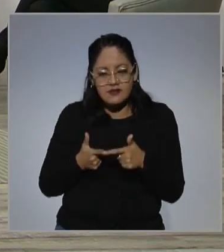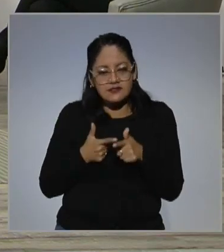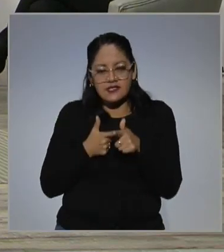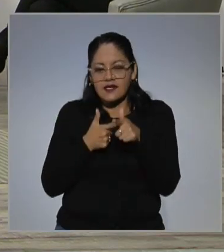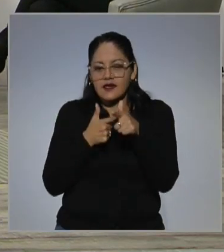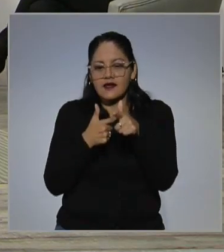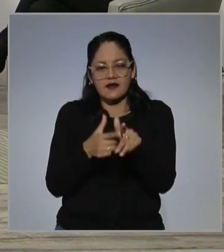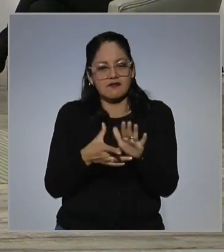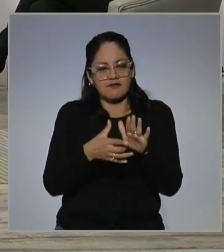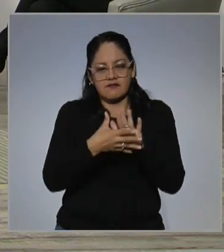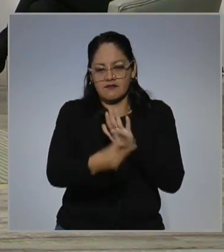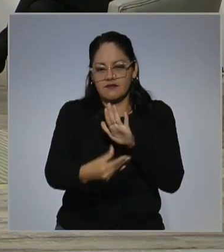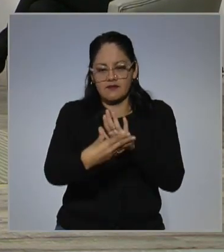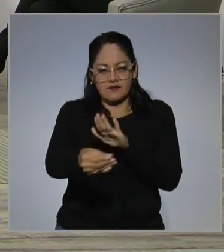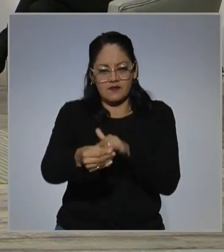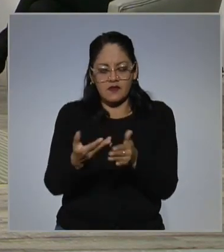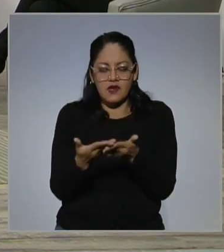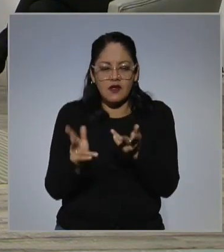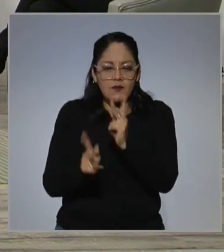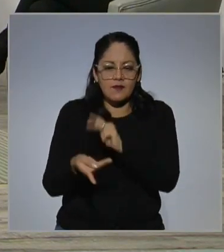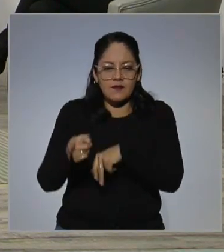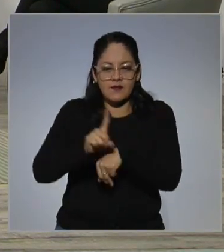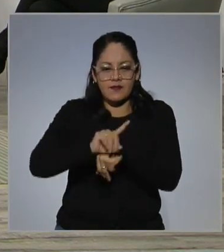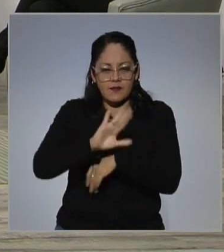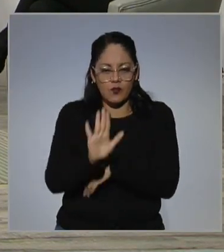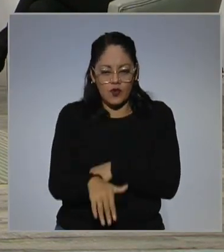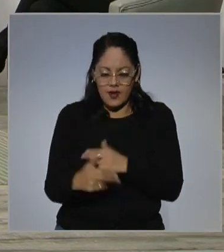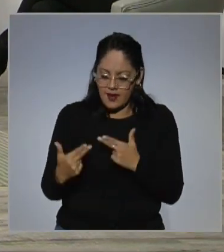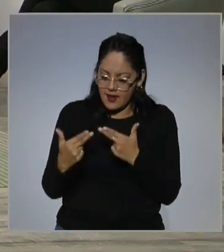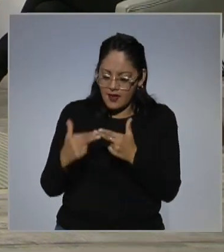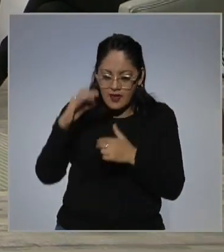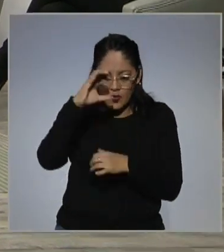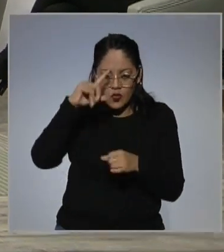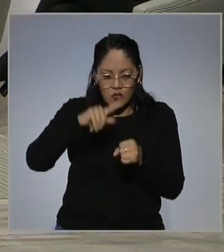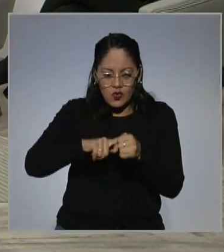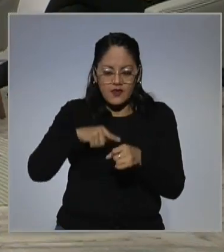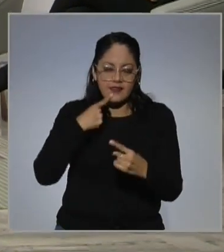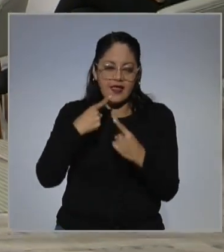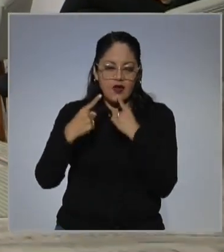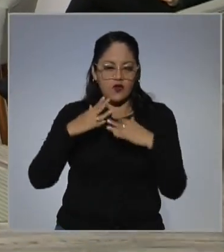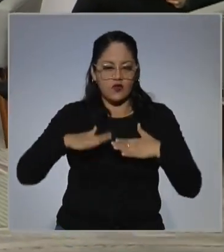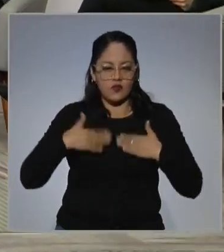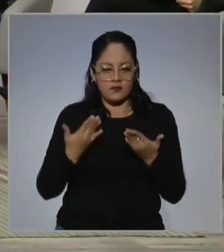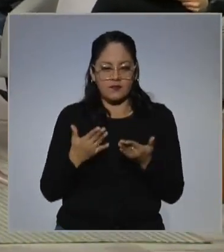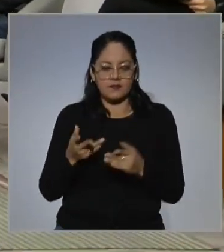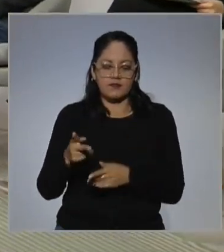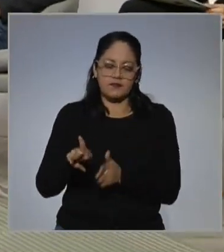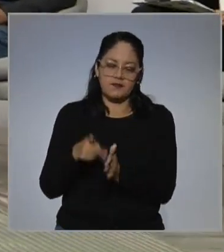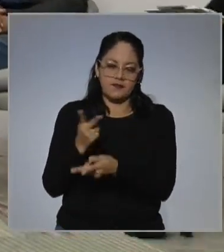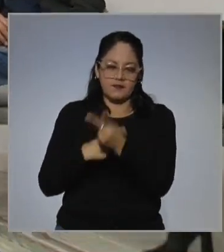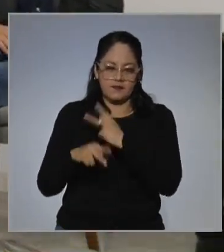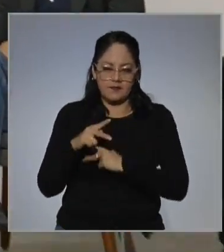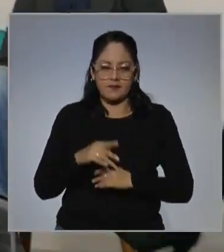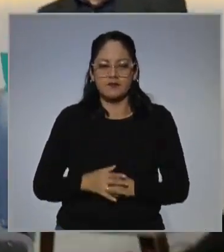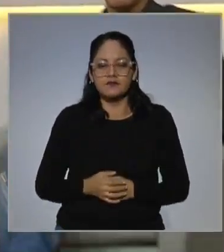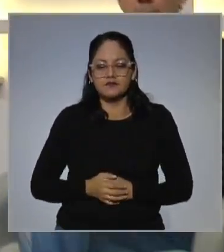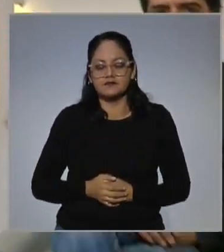seguimos replicando. Estamos hablando del Día de Muertos, herencia cultural, esta mañana en Diálogos en Confianza. Volvemos.